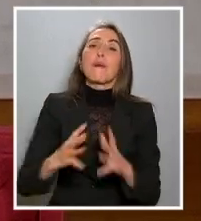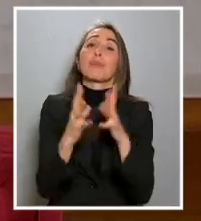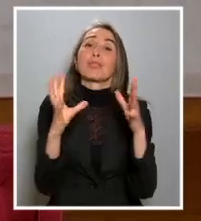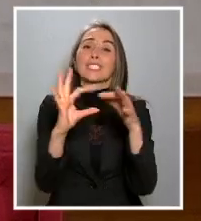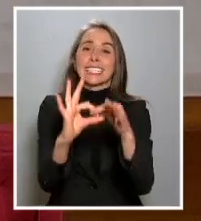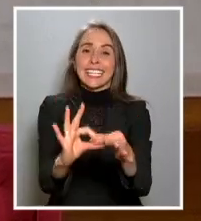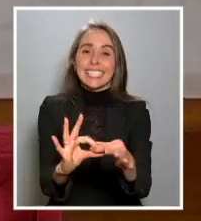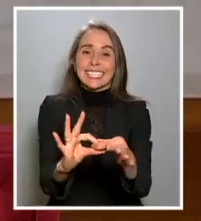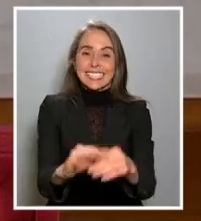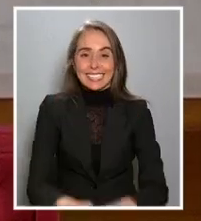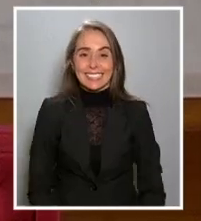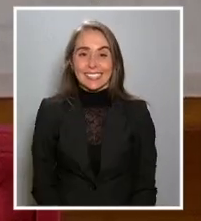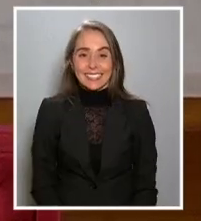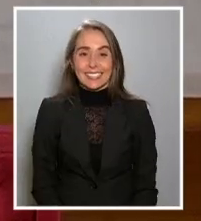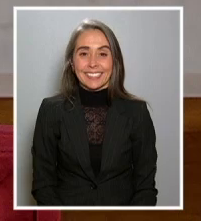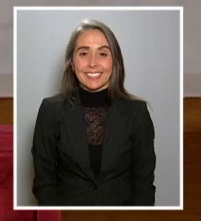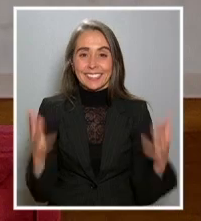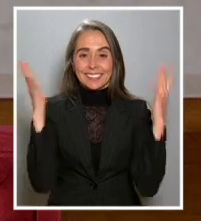gracias.